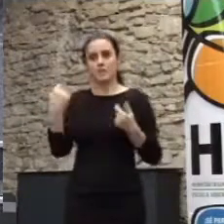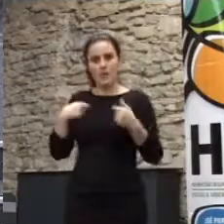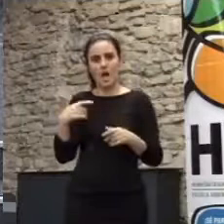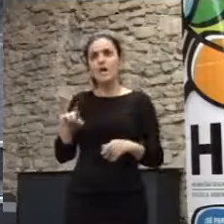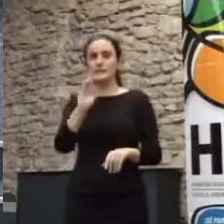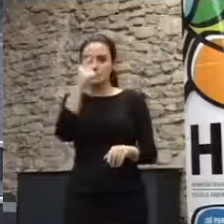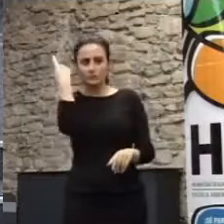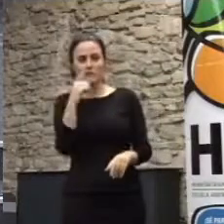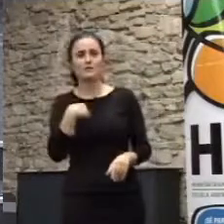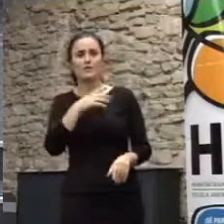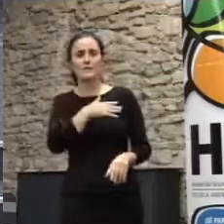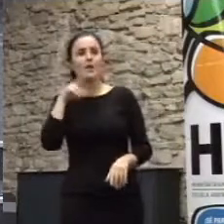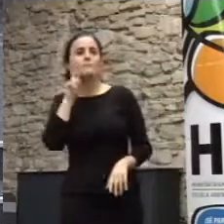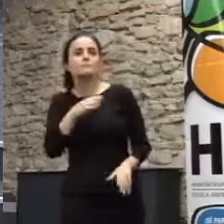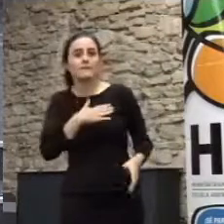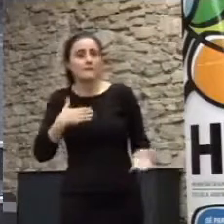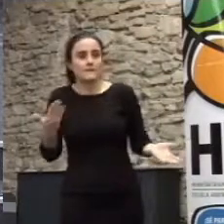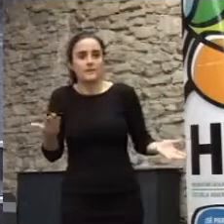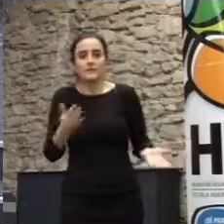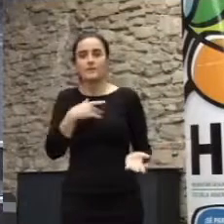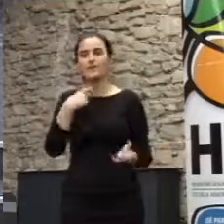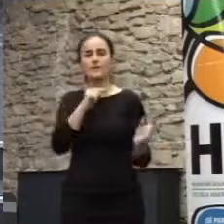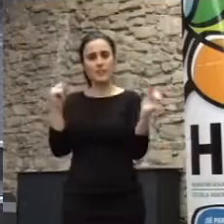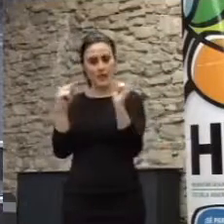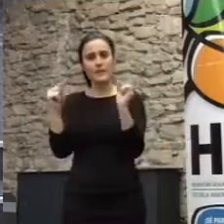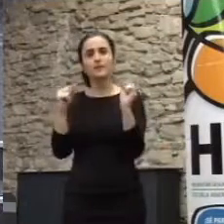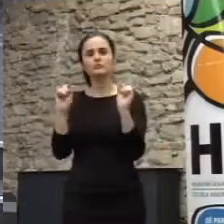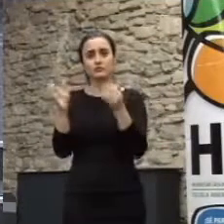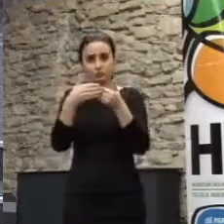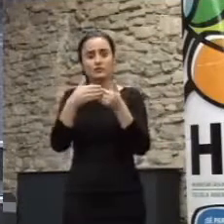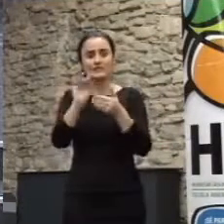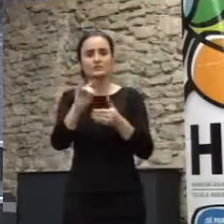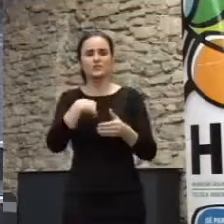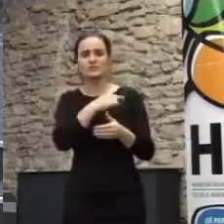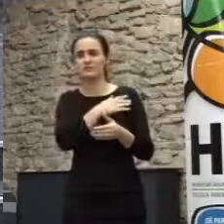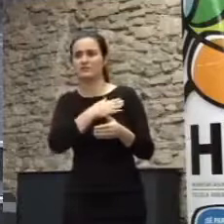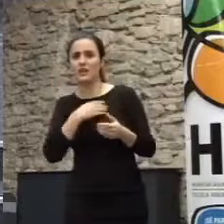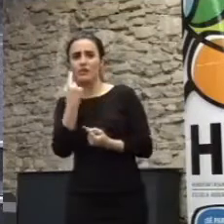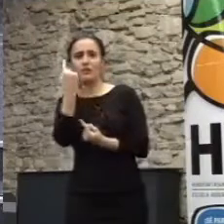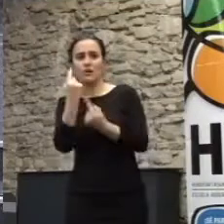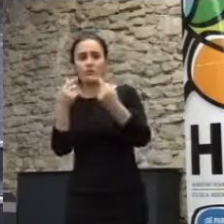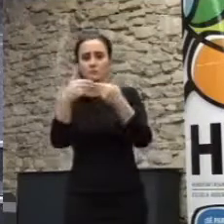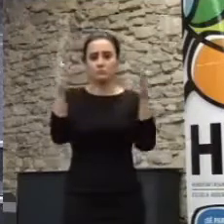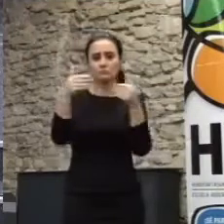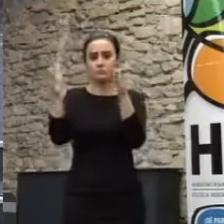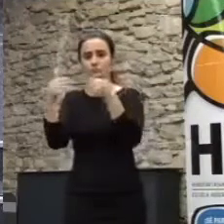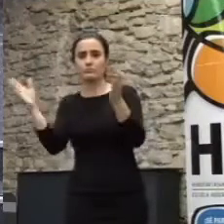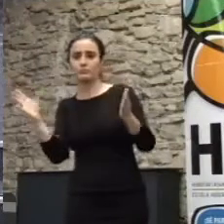verlo. Ya debatirán. Pero lo que yo no quiero es que me cierren todas las puertas porque va a haber